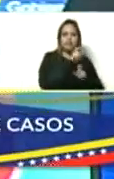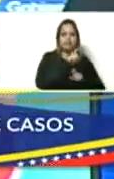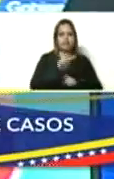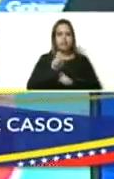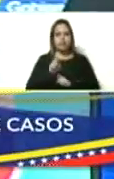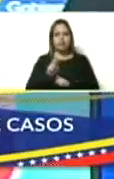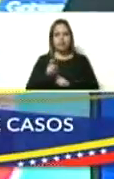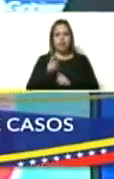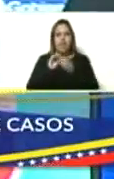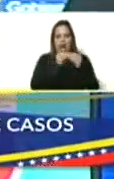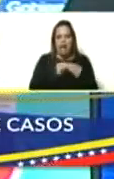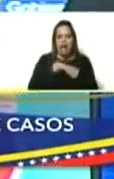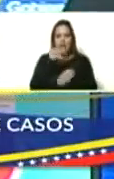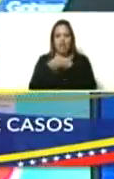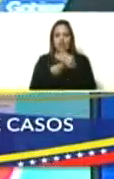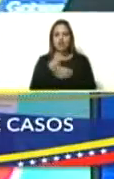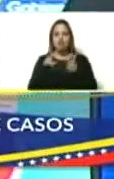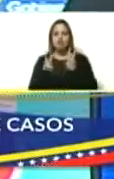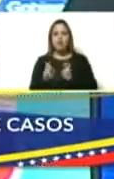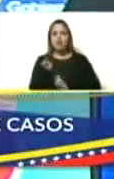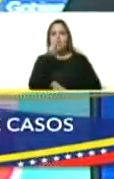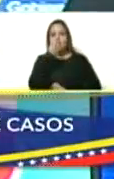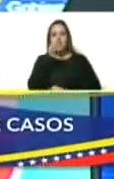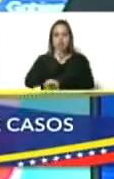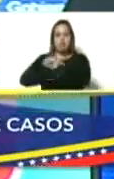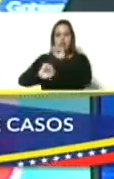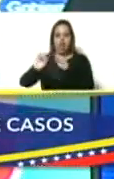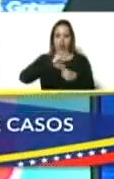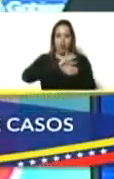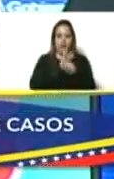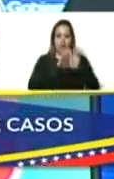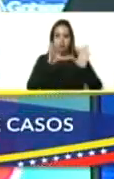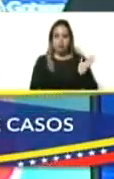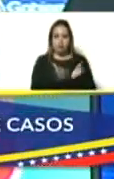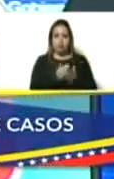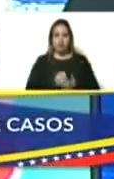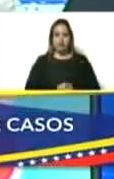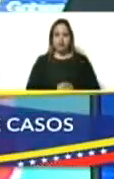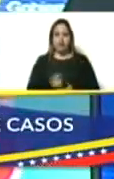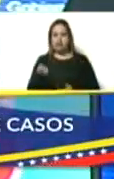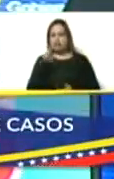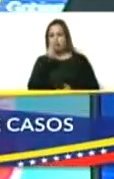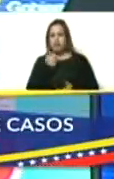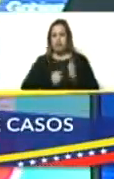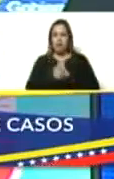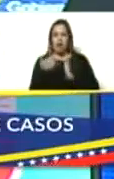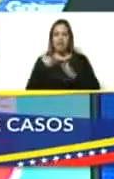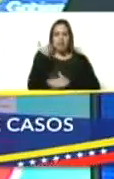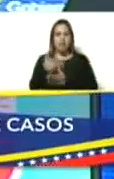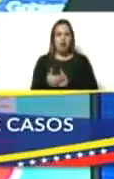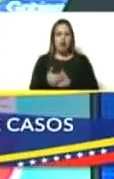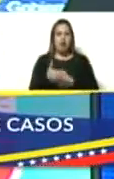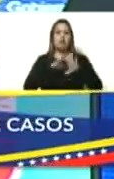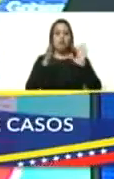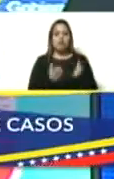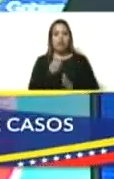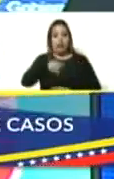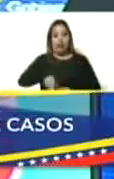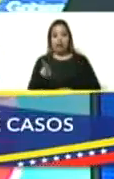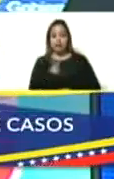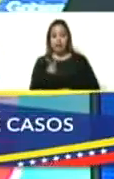se han creado nuevos antivirales en el mundo. Los antivirales más avanzados del mundo los tenemos en